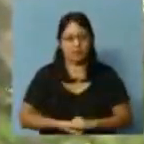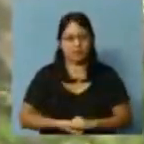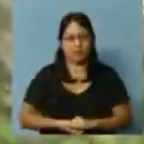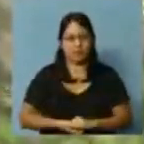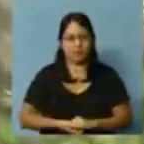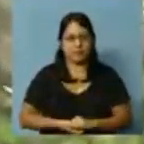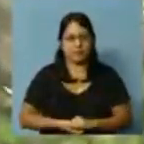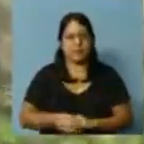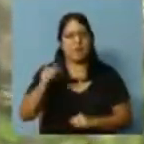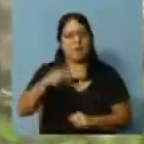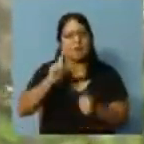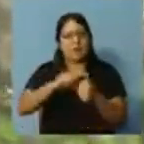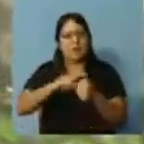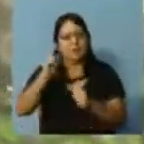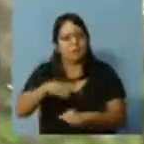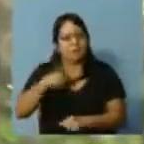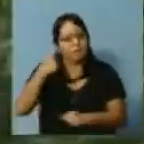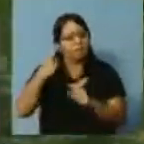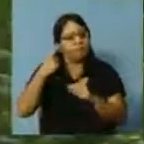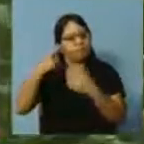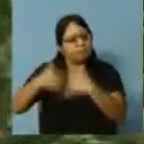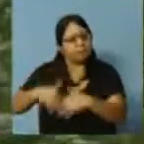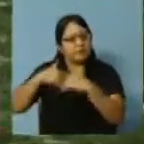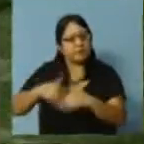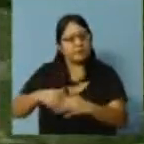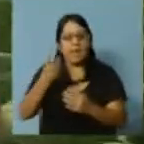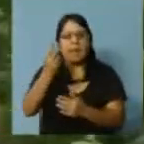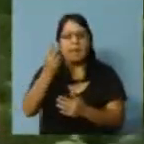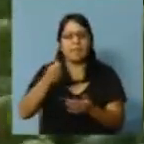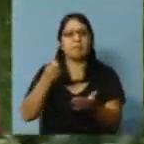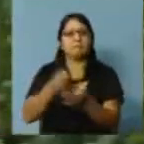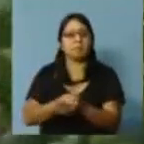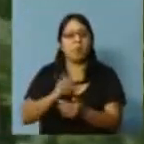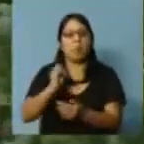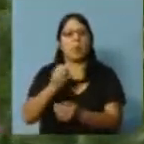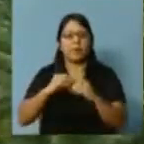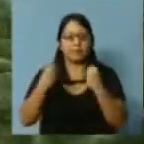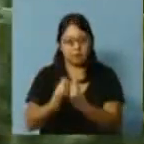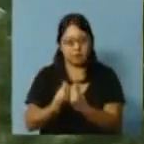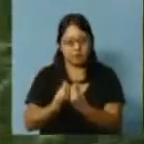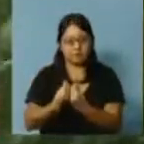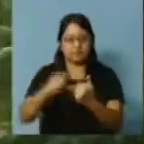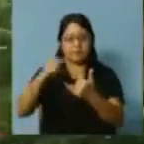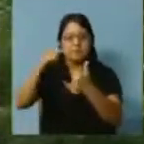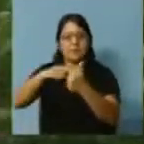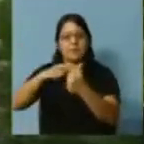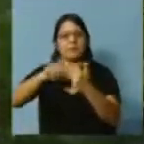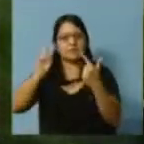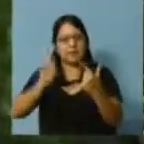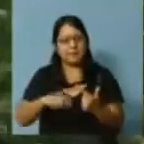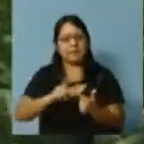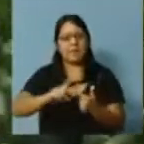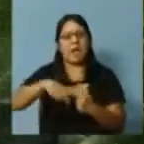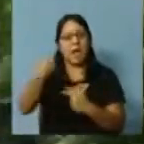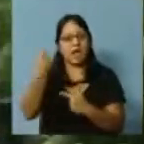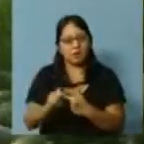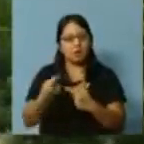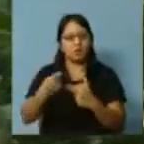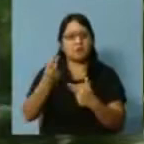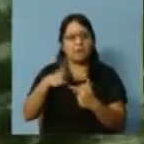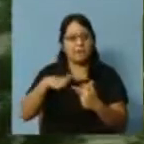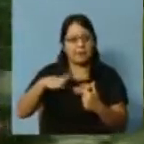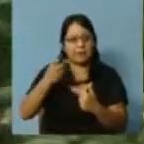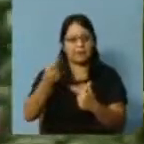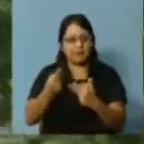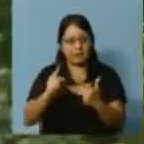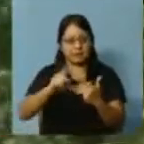los costos que hemos tenido sabíamos que se podían venir los pasivos que hoy están teniendo de acuerdo a un informe que tenemos no solamente a los